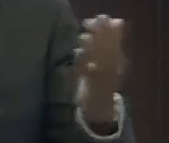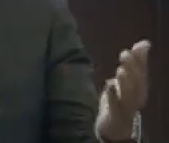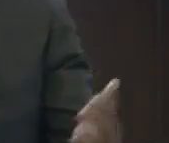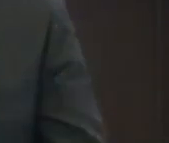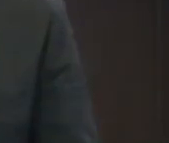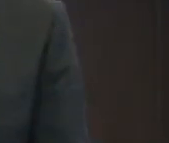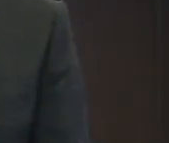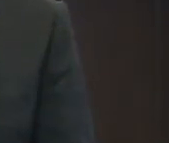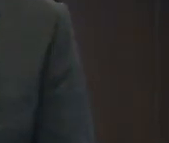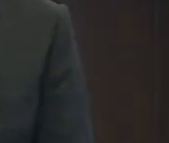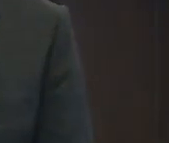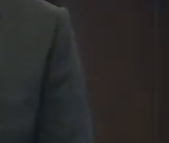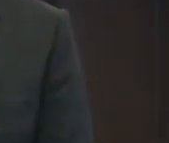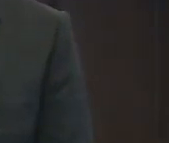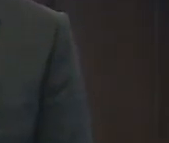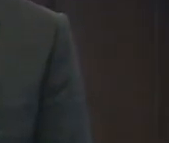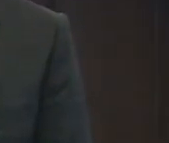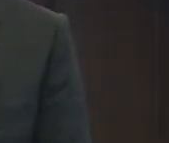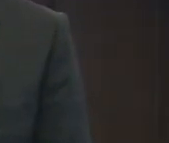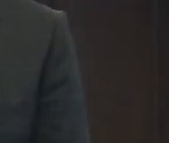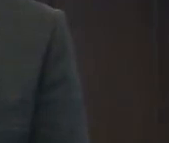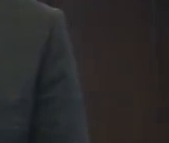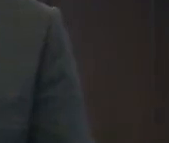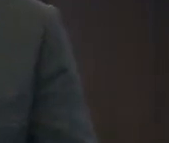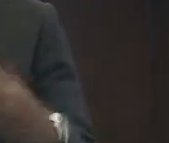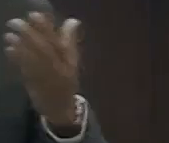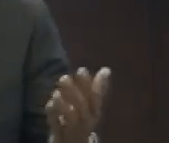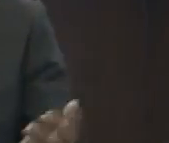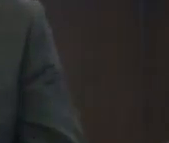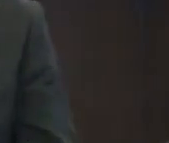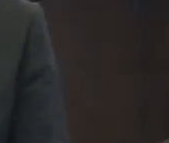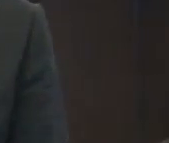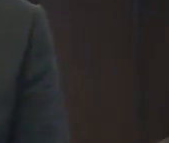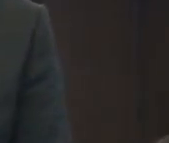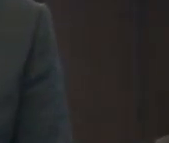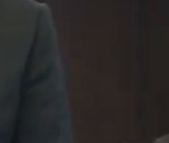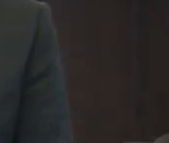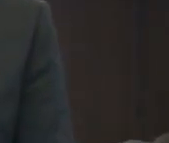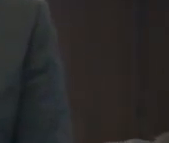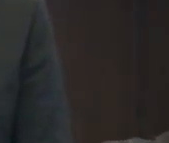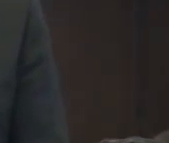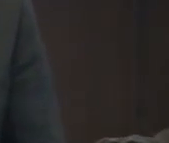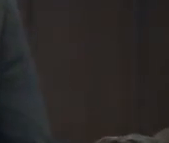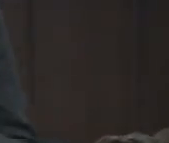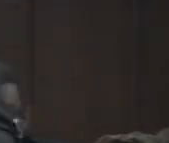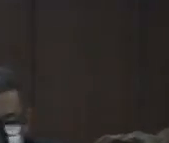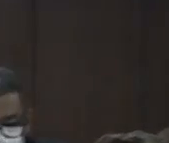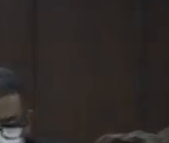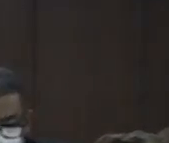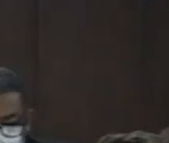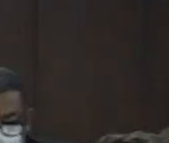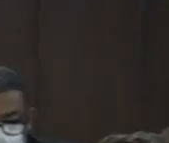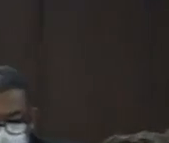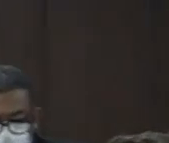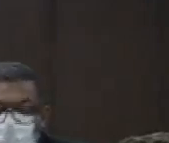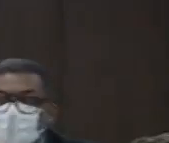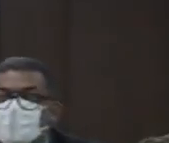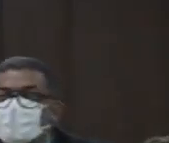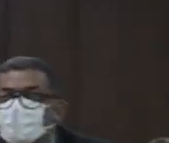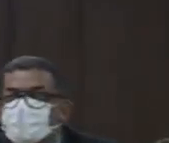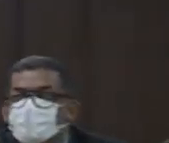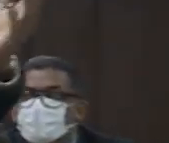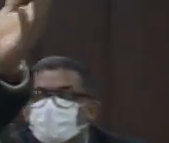de Barquisimeto, que el pasado 14 de septiembre conmemoraba 470 años de la fundación de